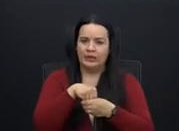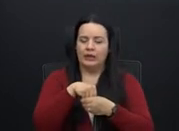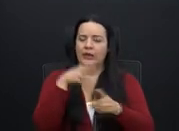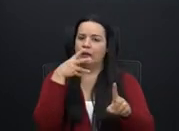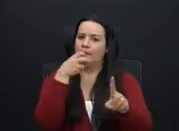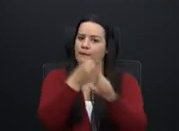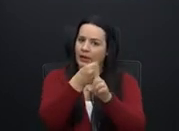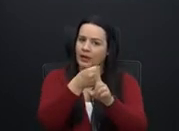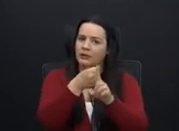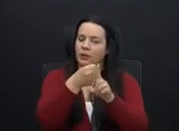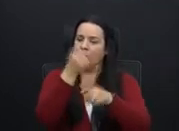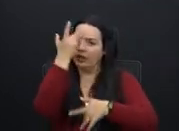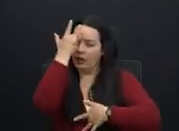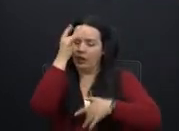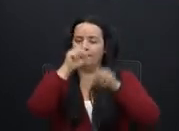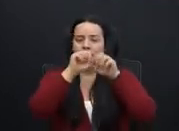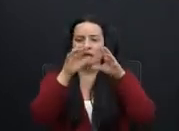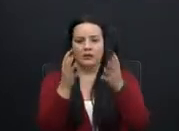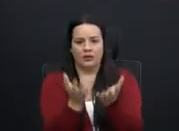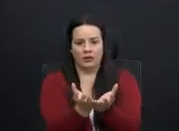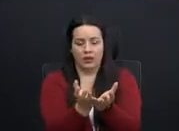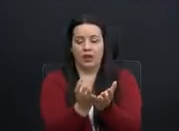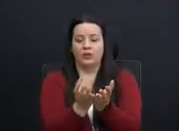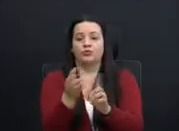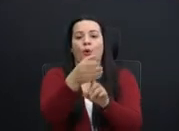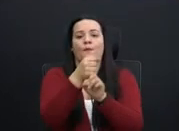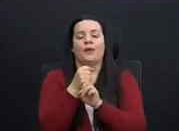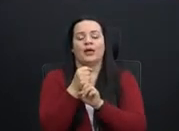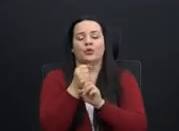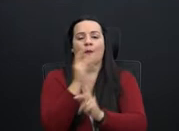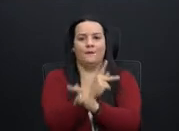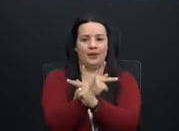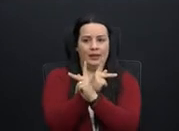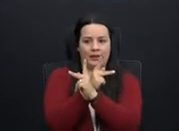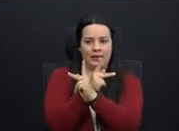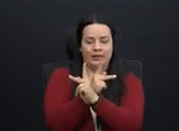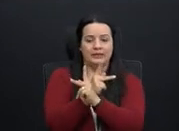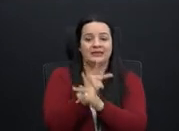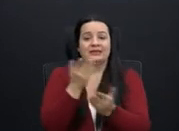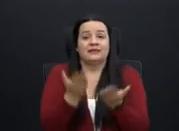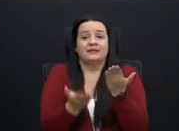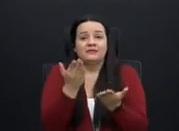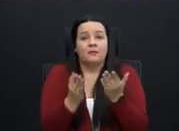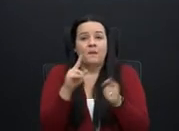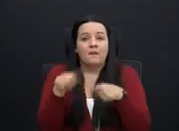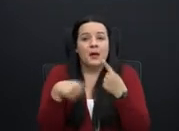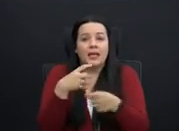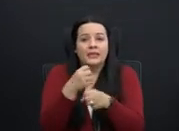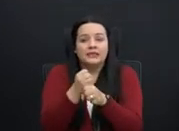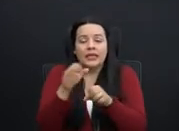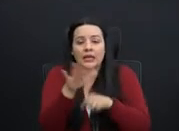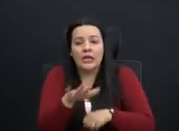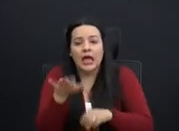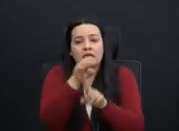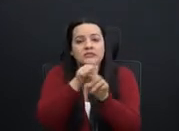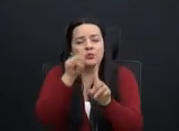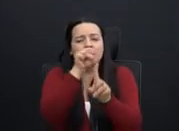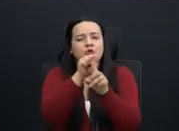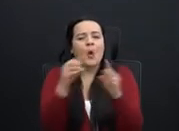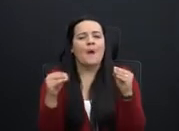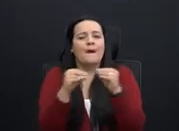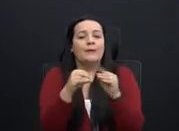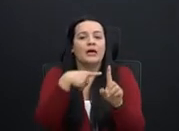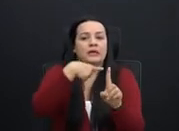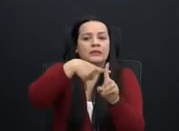tomando las previsiones para el que quizás sea el escenario más optimista, pero es posible que esto nos dure